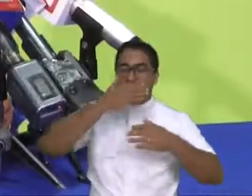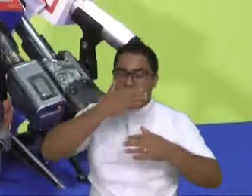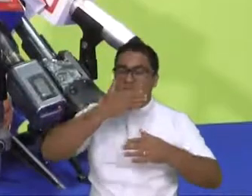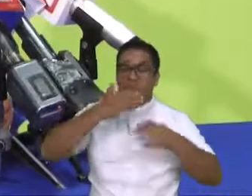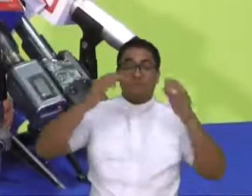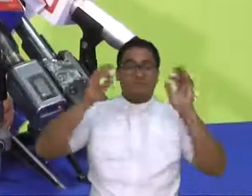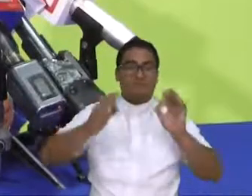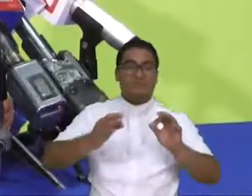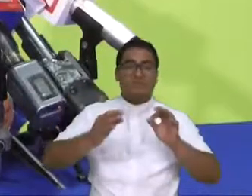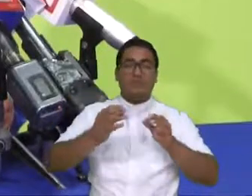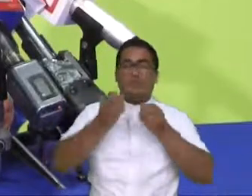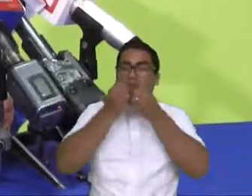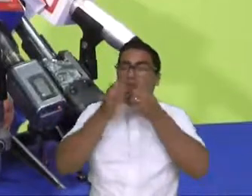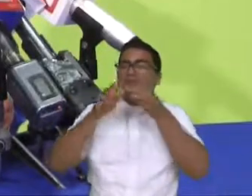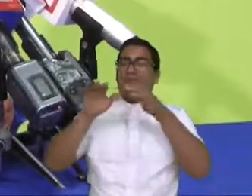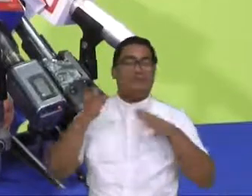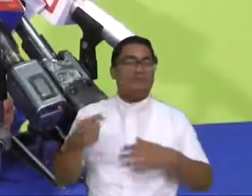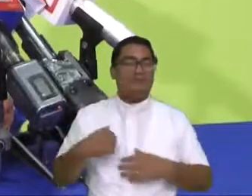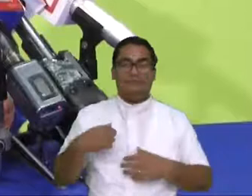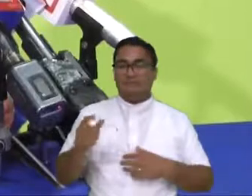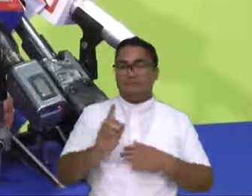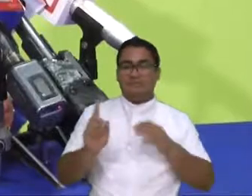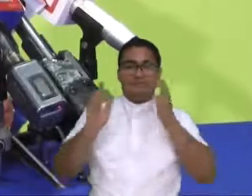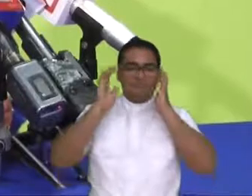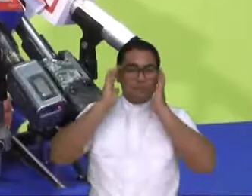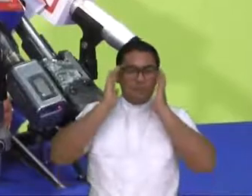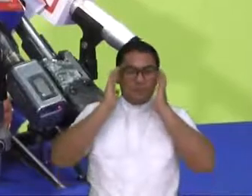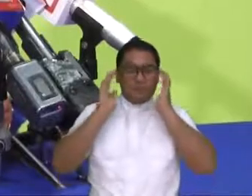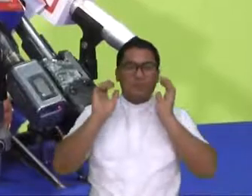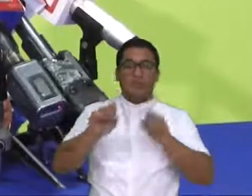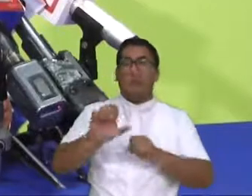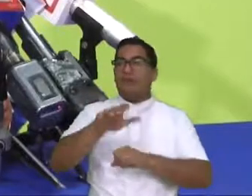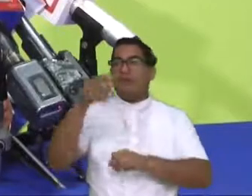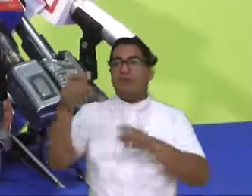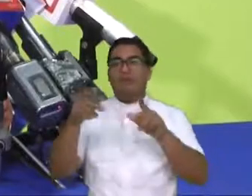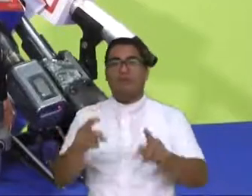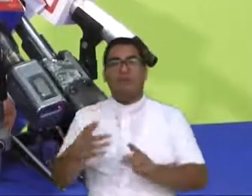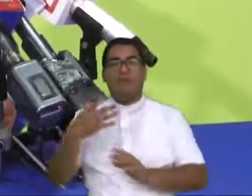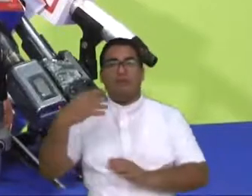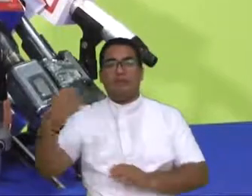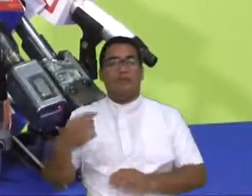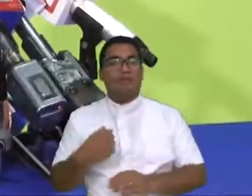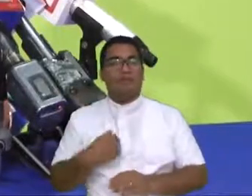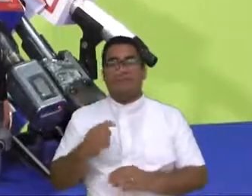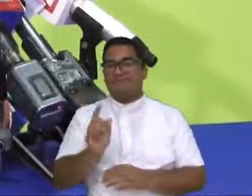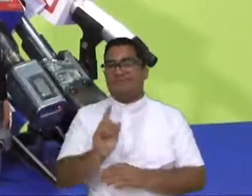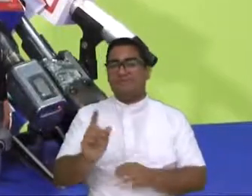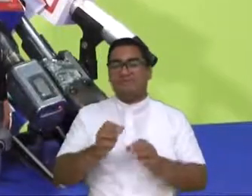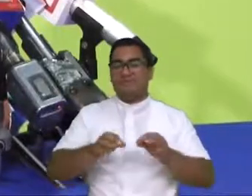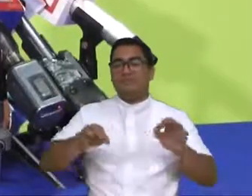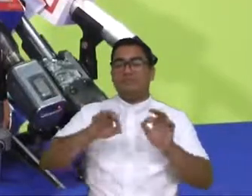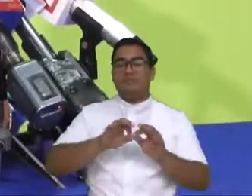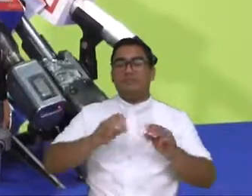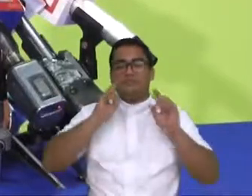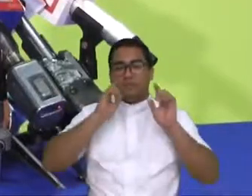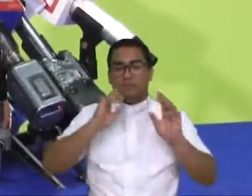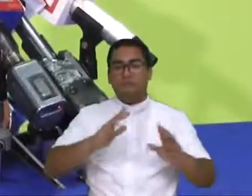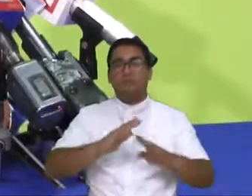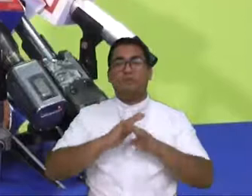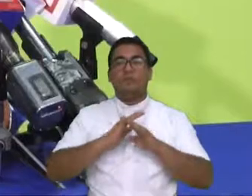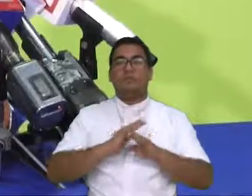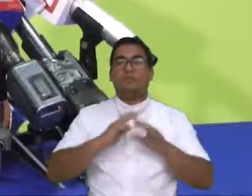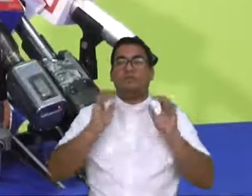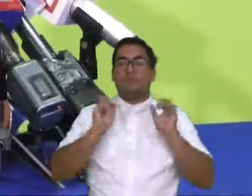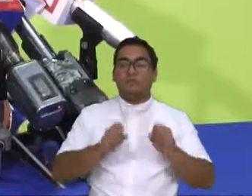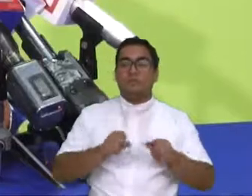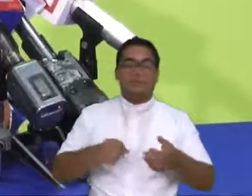las gotitas de secreción nasal o saliva puedan llegar a otras personas y contaminarlas de esta enfermedad. También esas mismas gotitas pueden caer